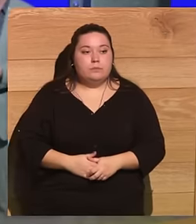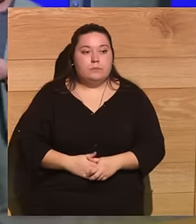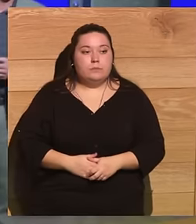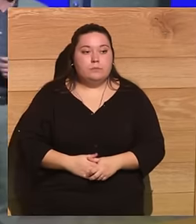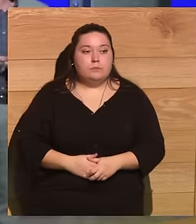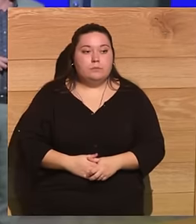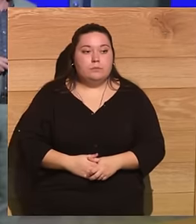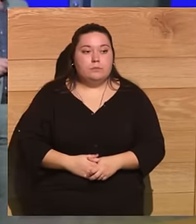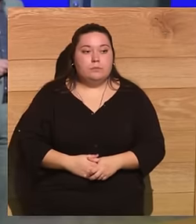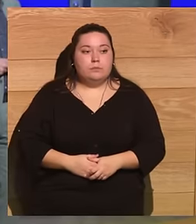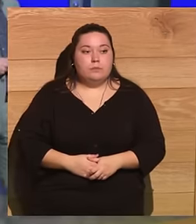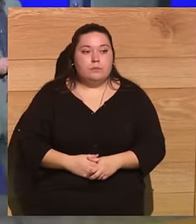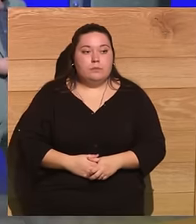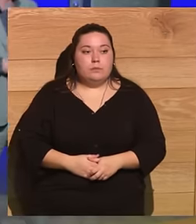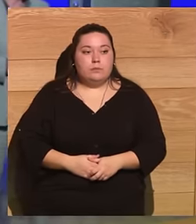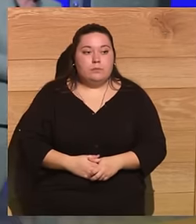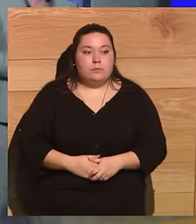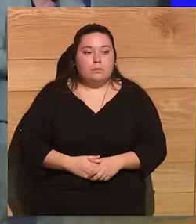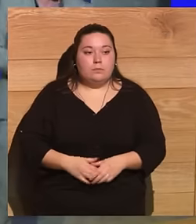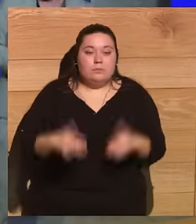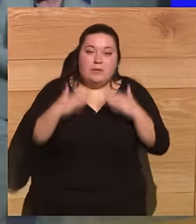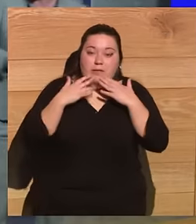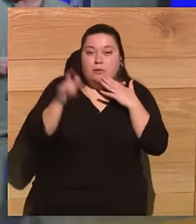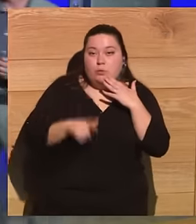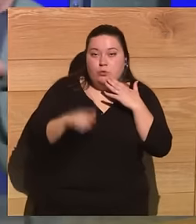Y gracias a la ayuda de personas muy